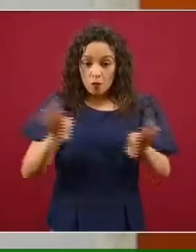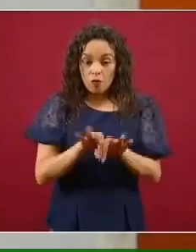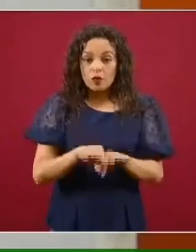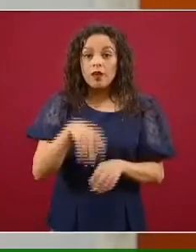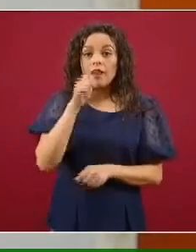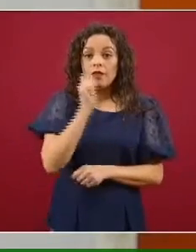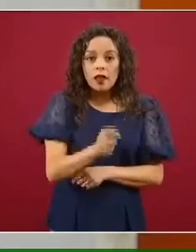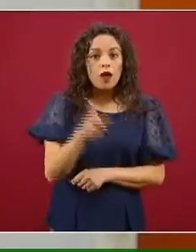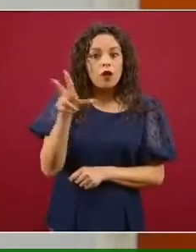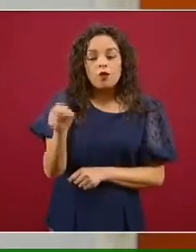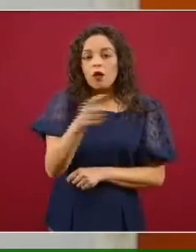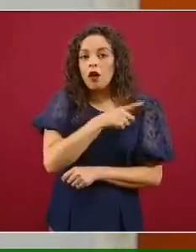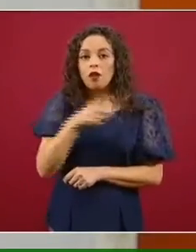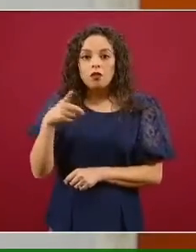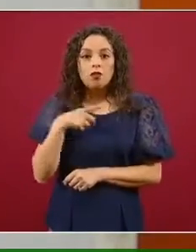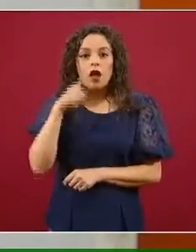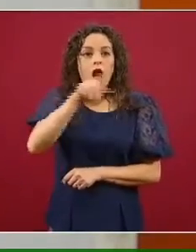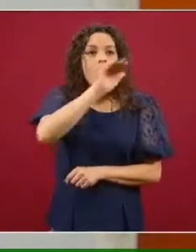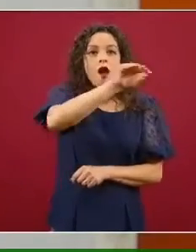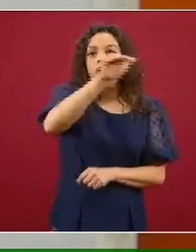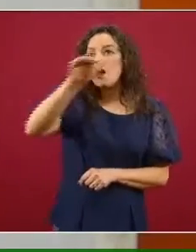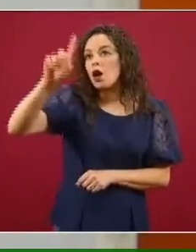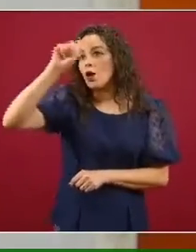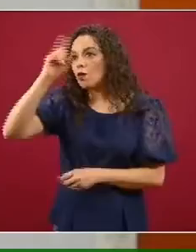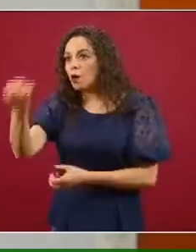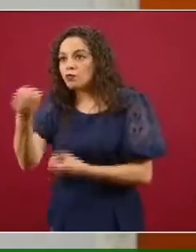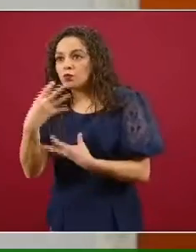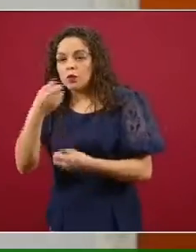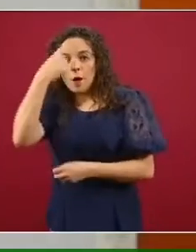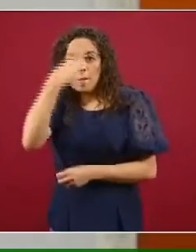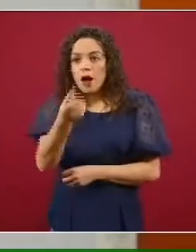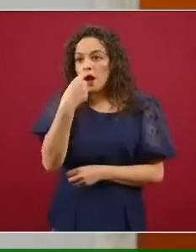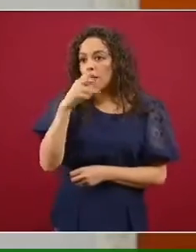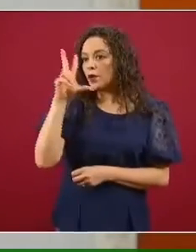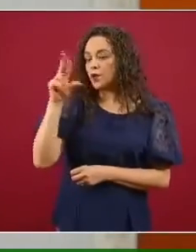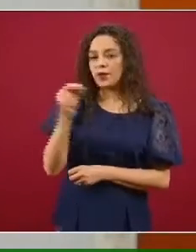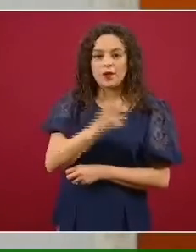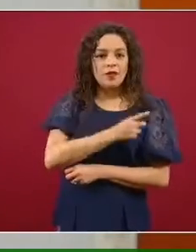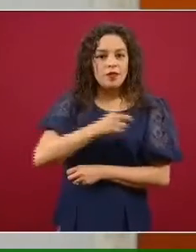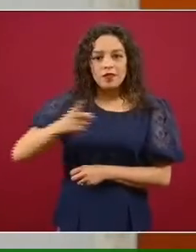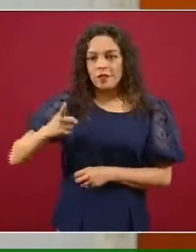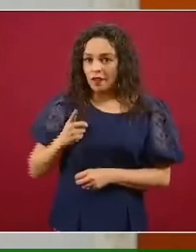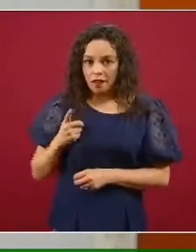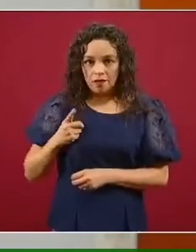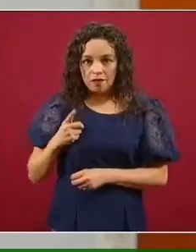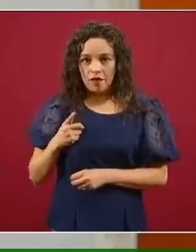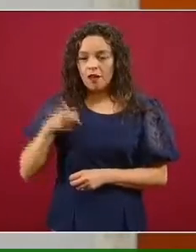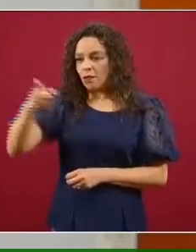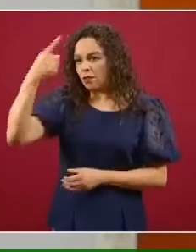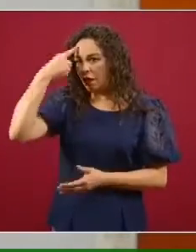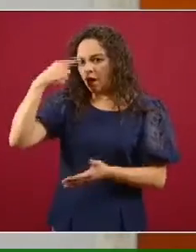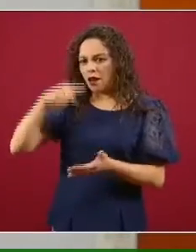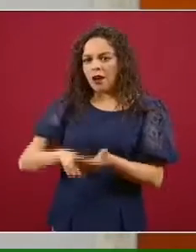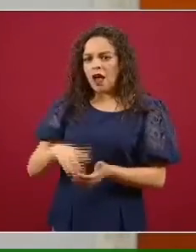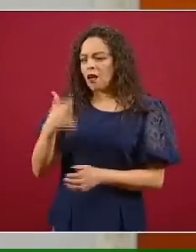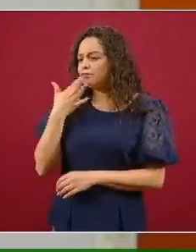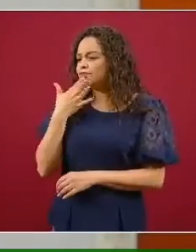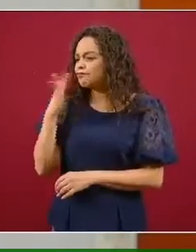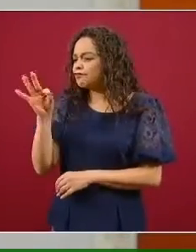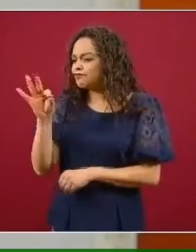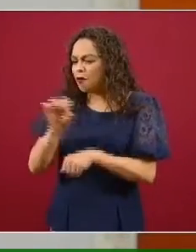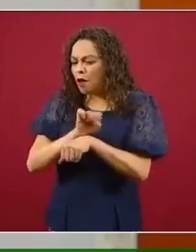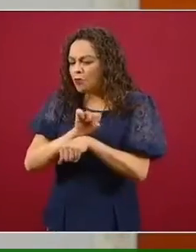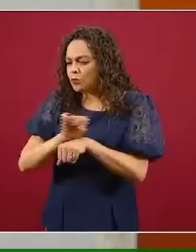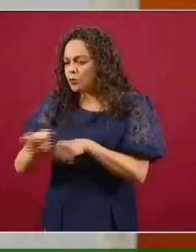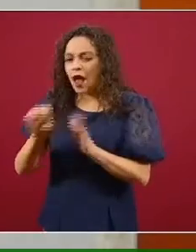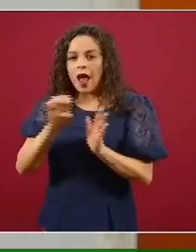no automedicarse. ¿Por qué? Algunos elementos tan sencillos y de uso común que se popularizaron, por ejemplo,